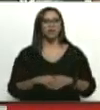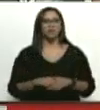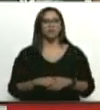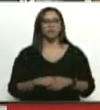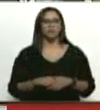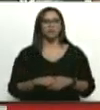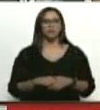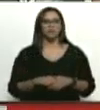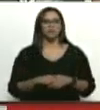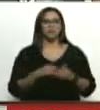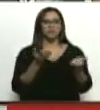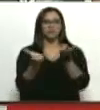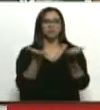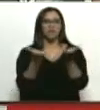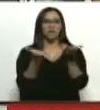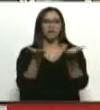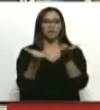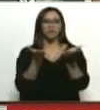Servicios, pues.